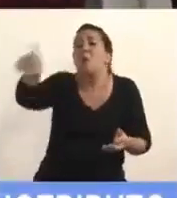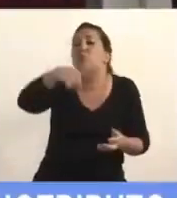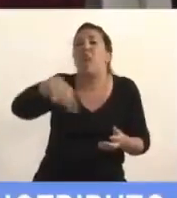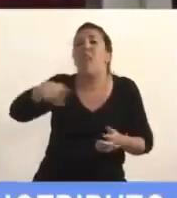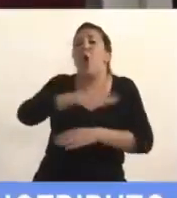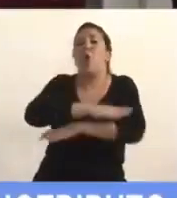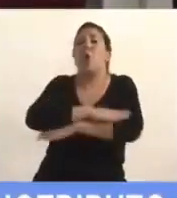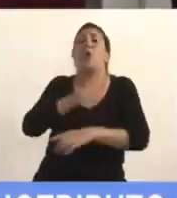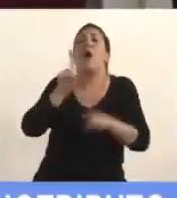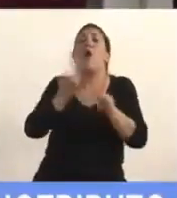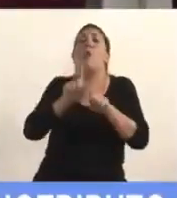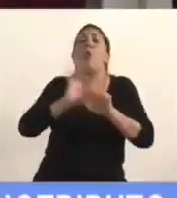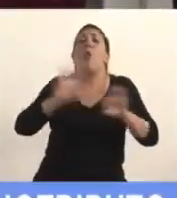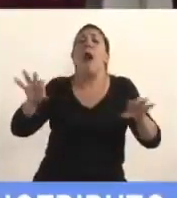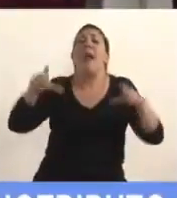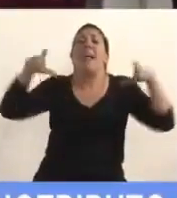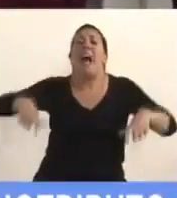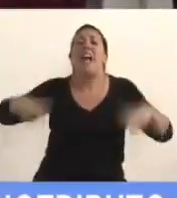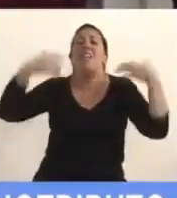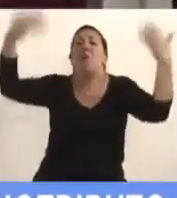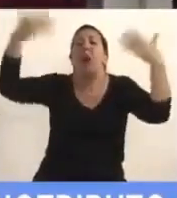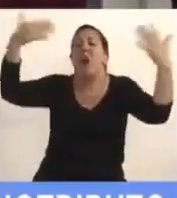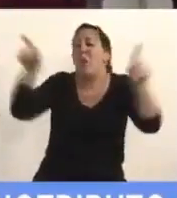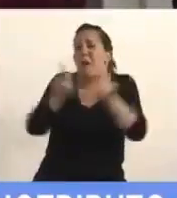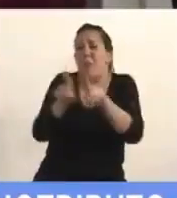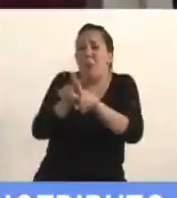comportan como barra brava. ¿Por qué hacen esas cosas?